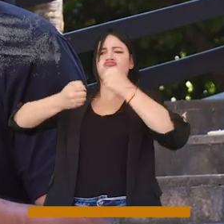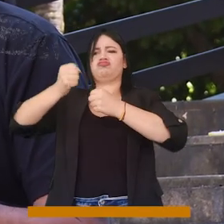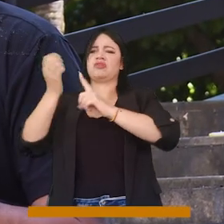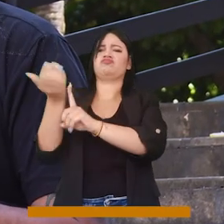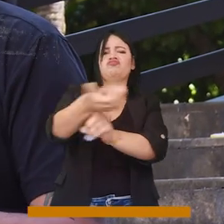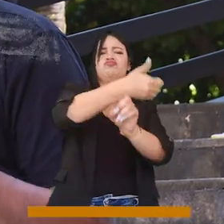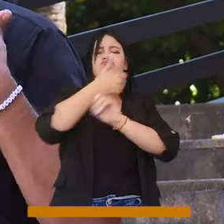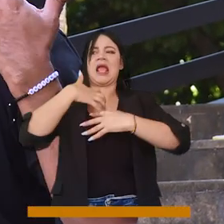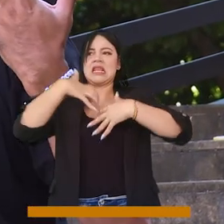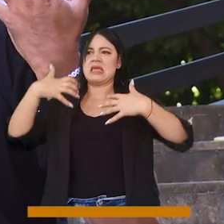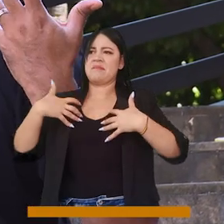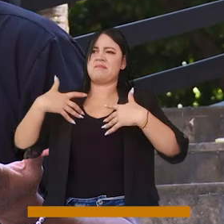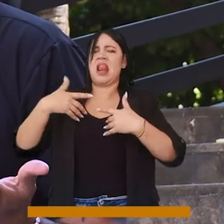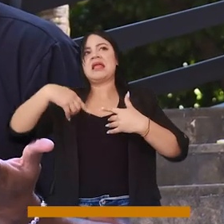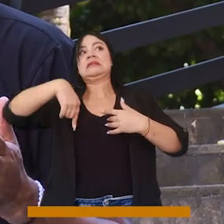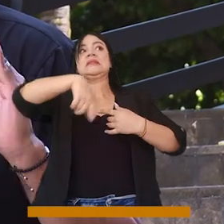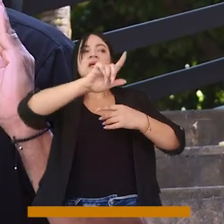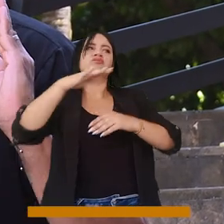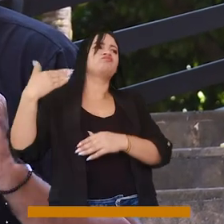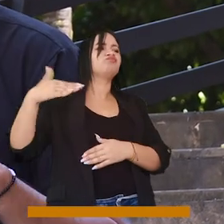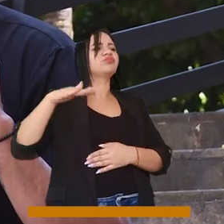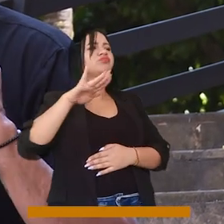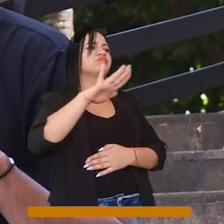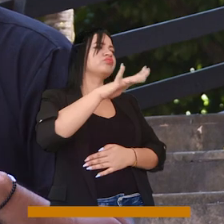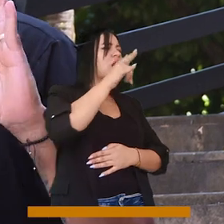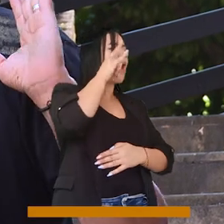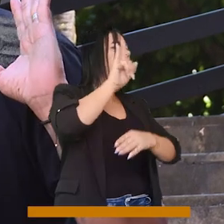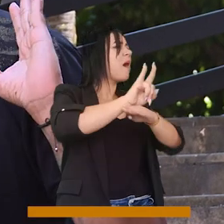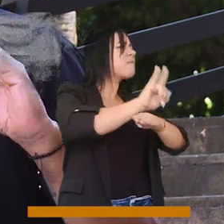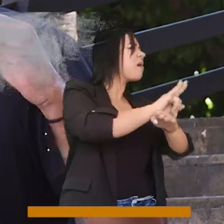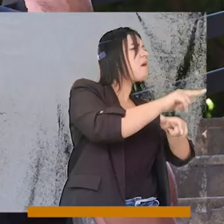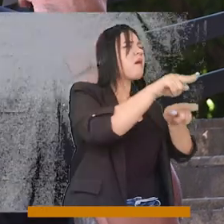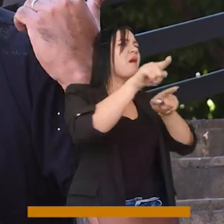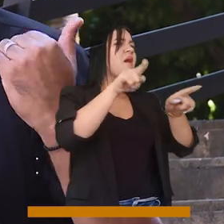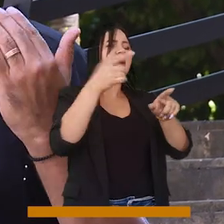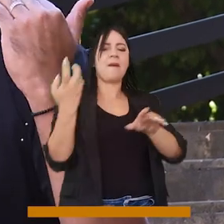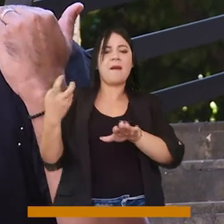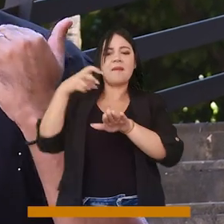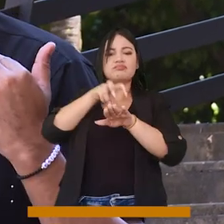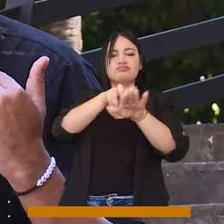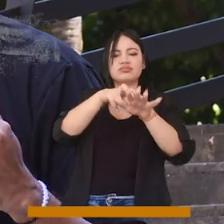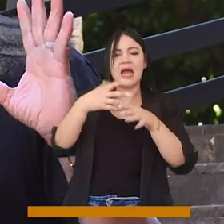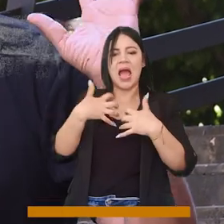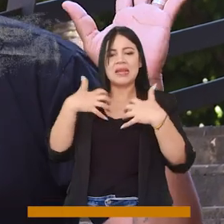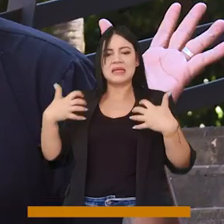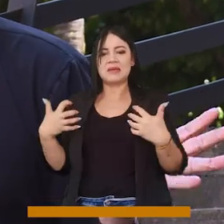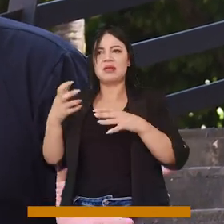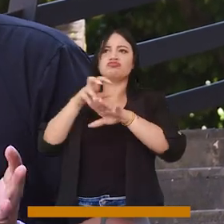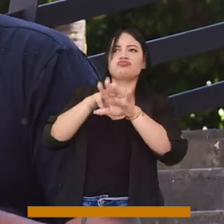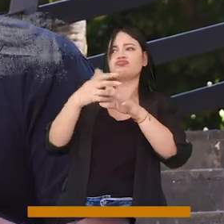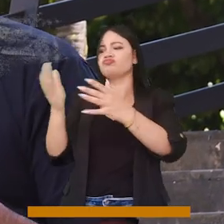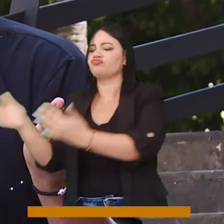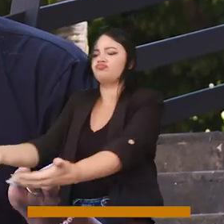de Protección Animal, la cual ha traído grandes beneficios para su labor, pudiendo transportar adecuadamente los